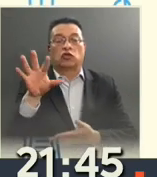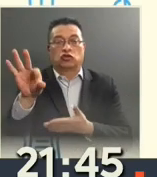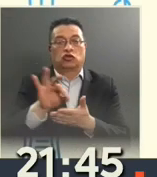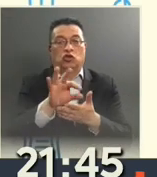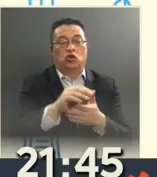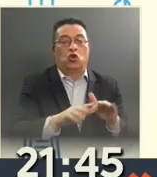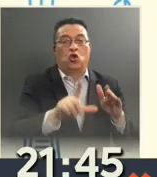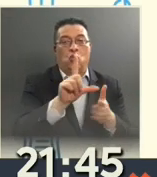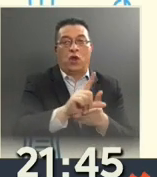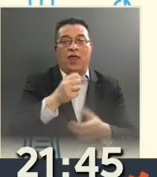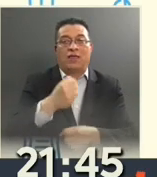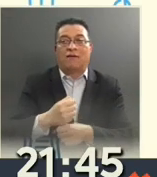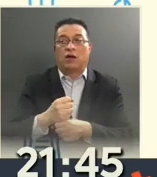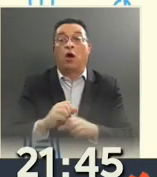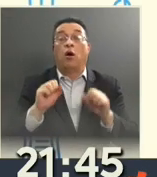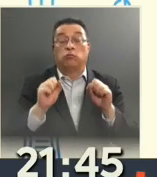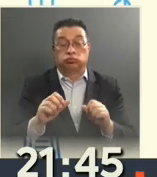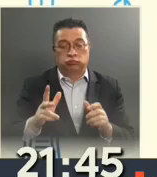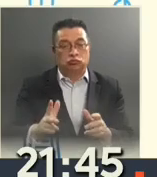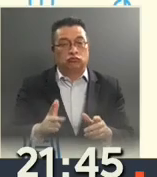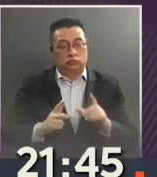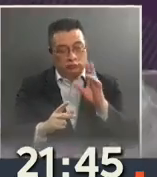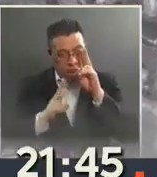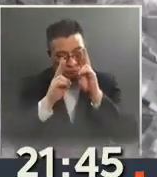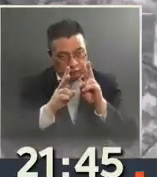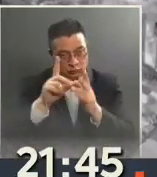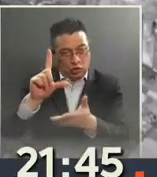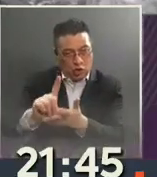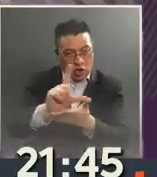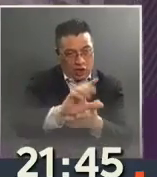lo posible privilegiando la mano de obra local.